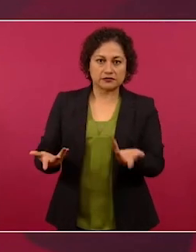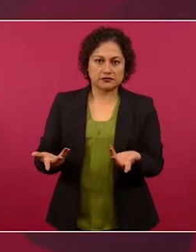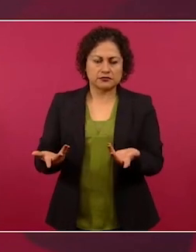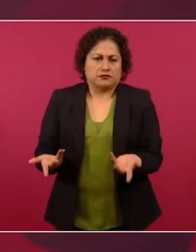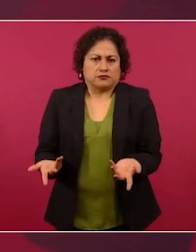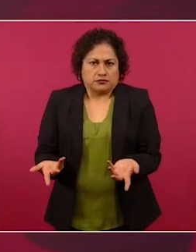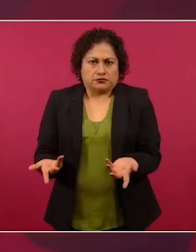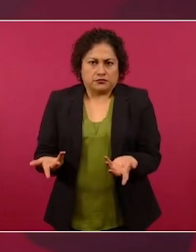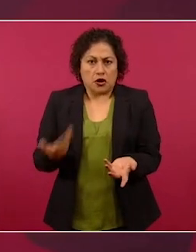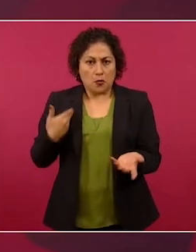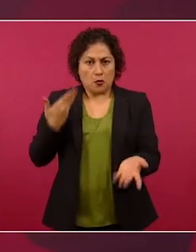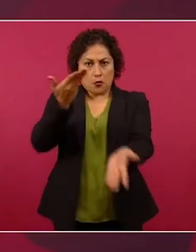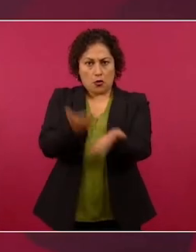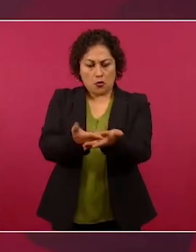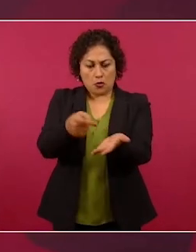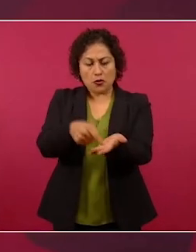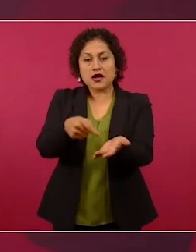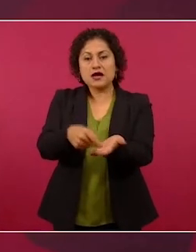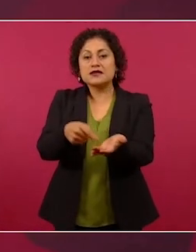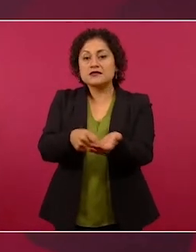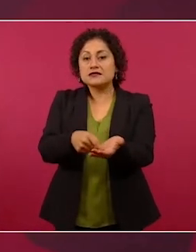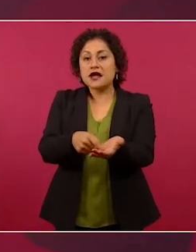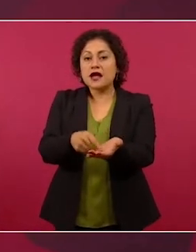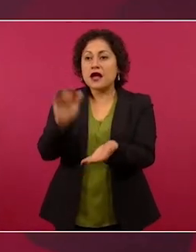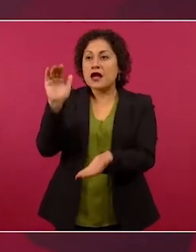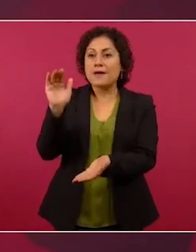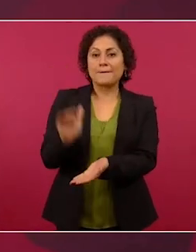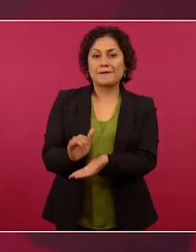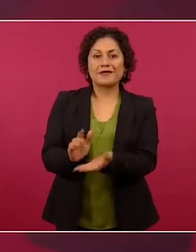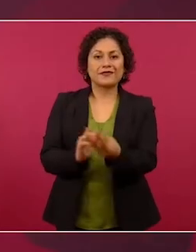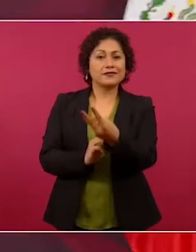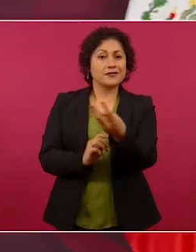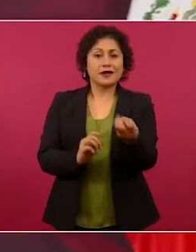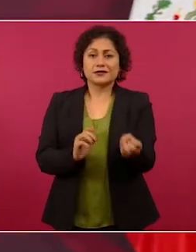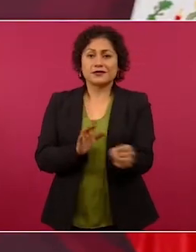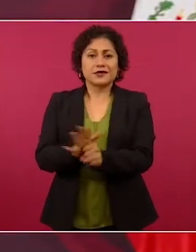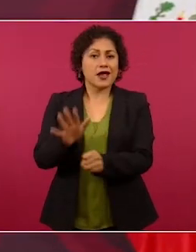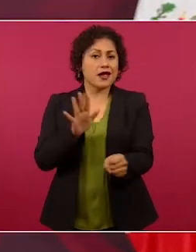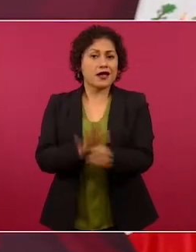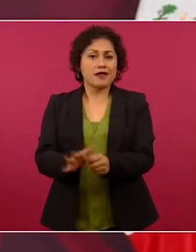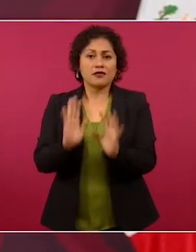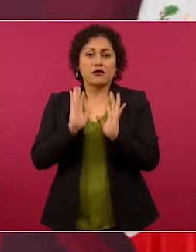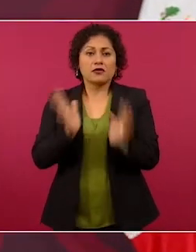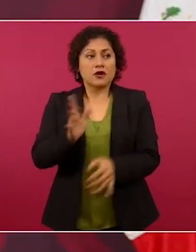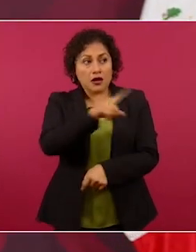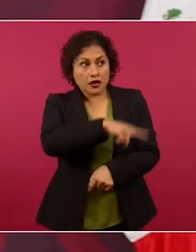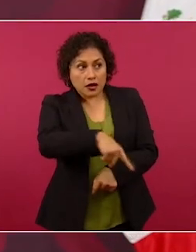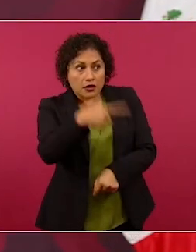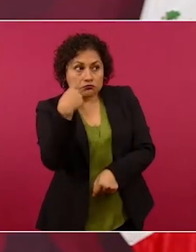300, que queden los electos por la gente,